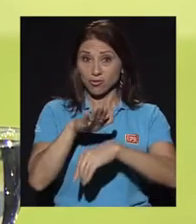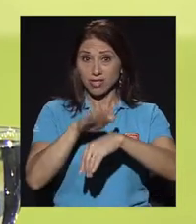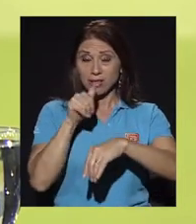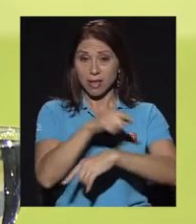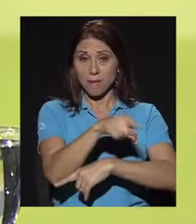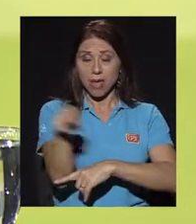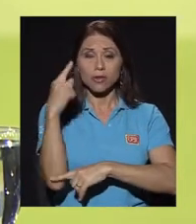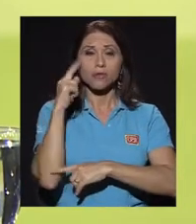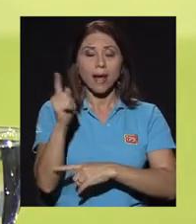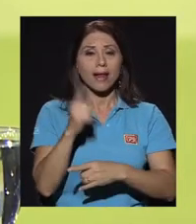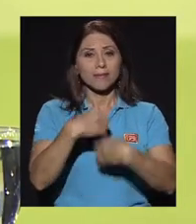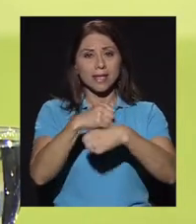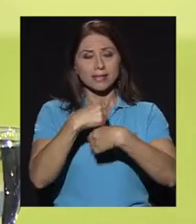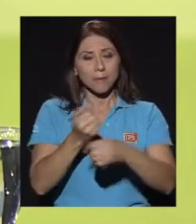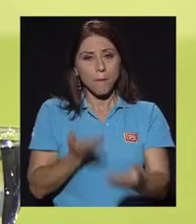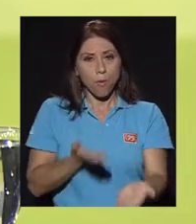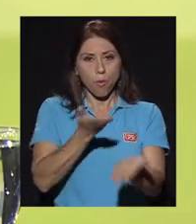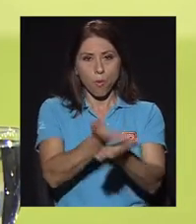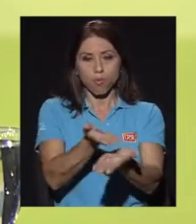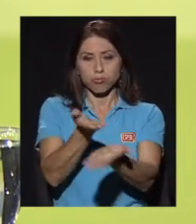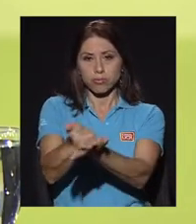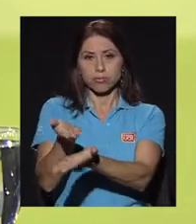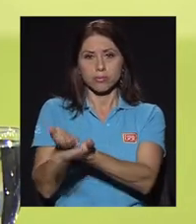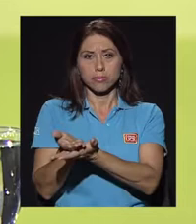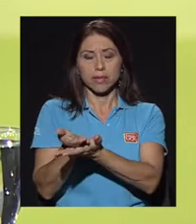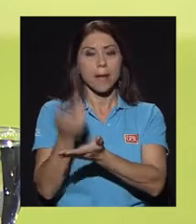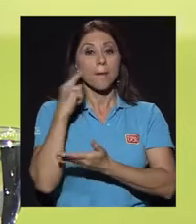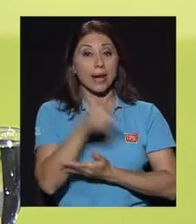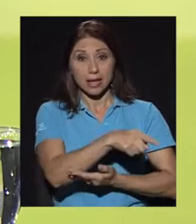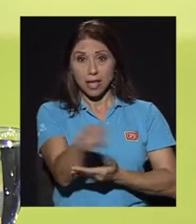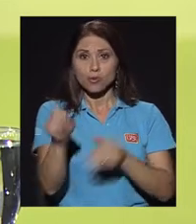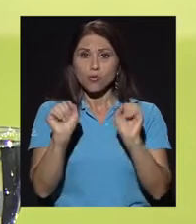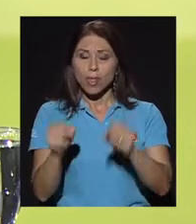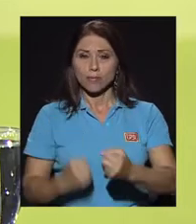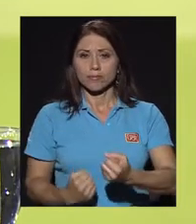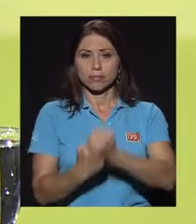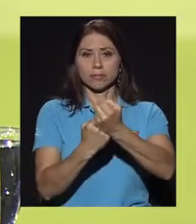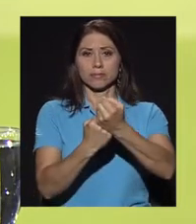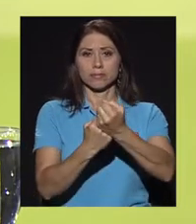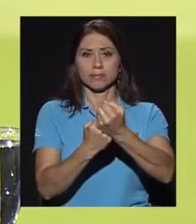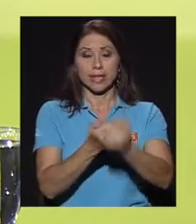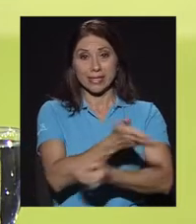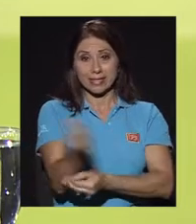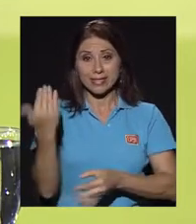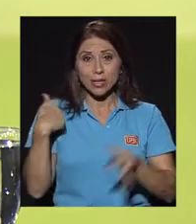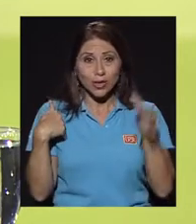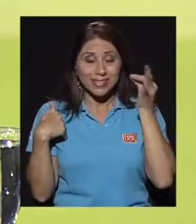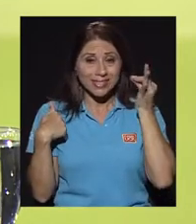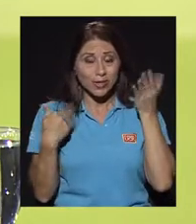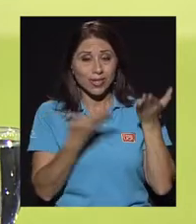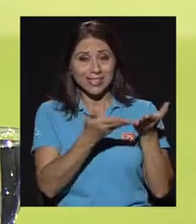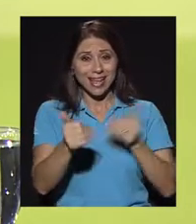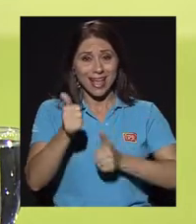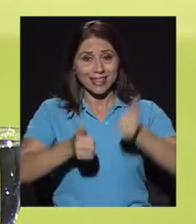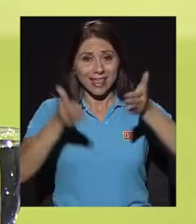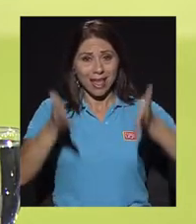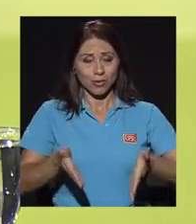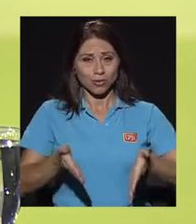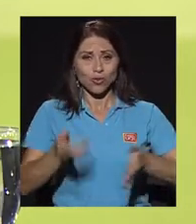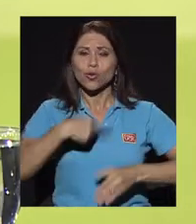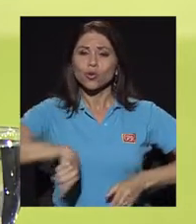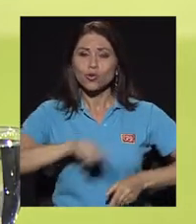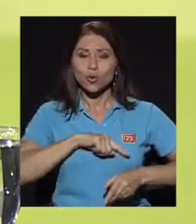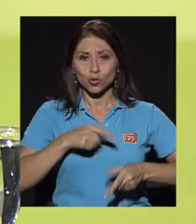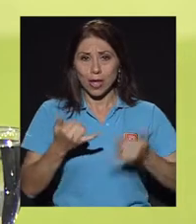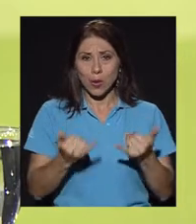y llamados a formular sus propuestas a la ciudadanía a fin de conseguir su apoyo. Señoras y señores candidatos,